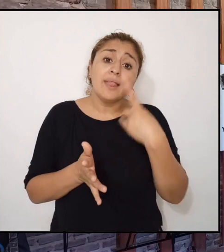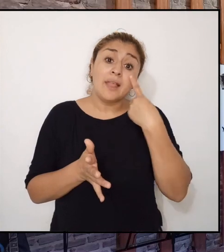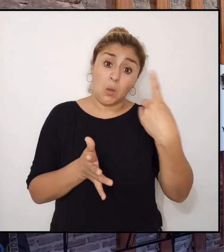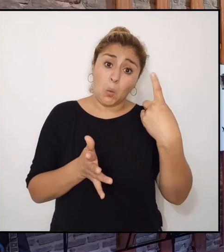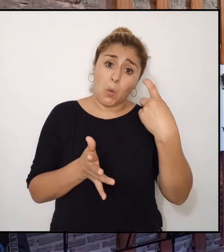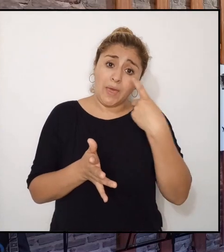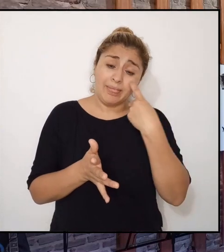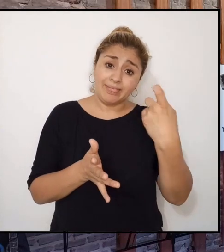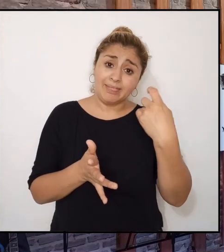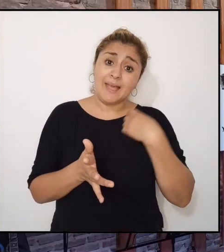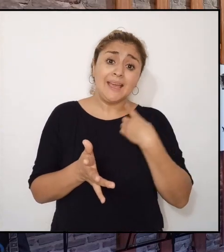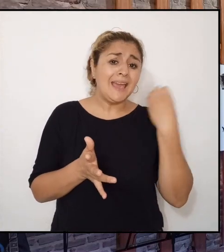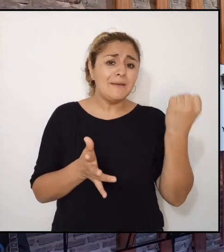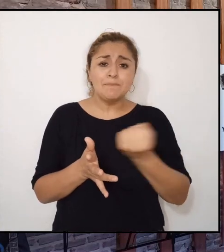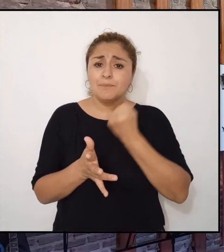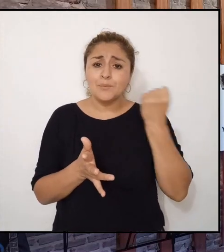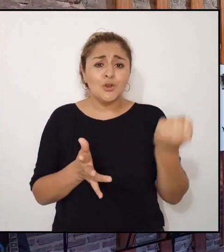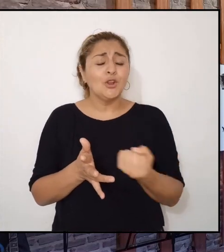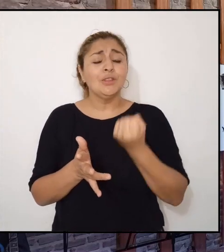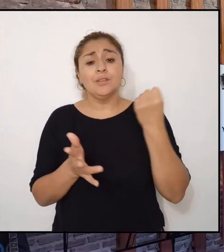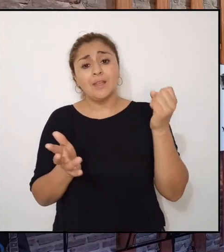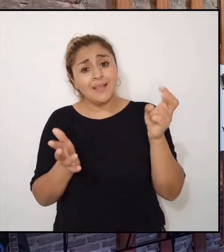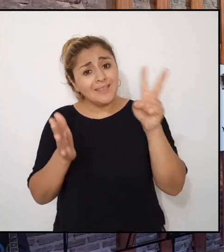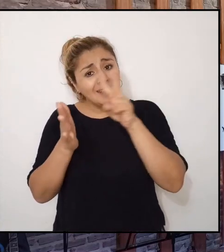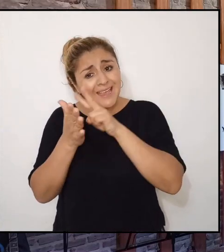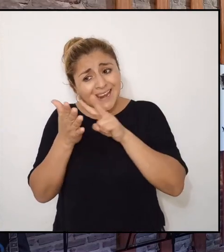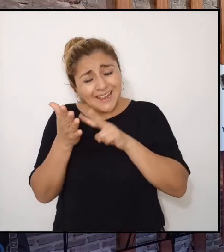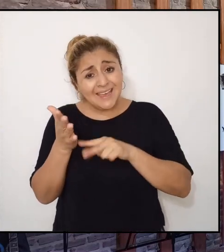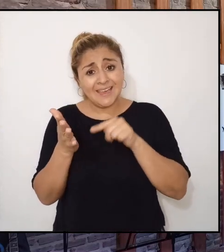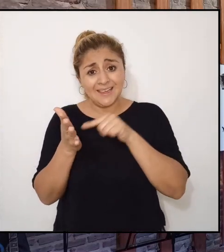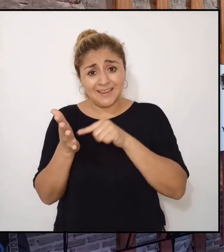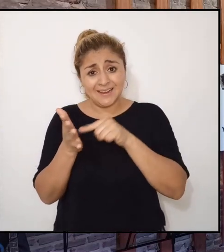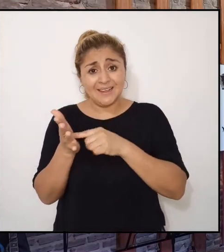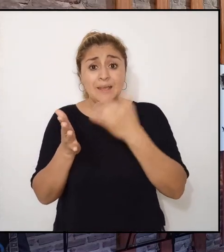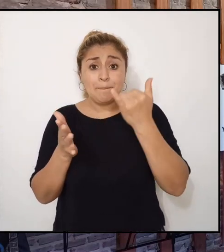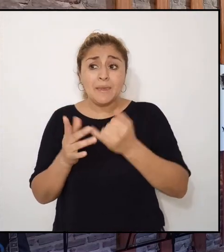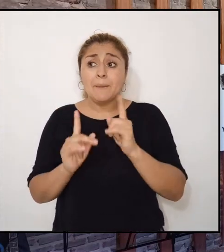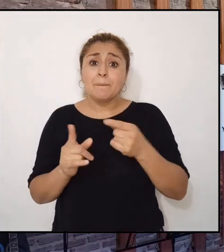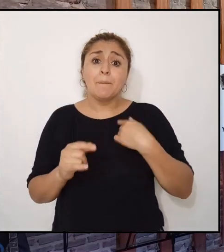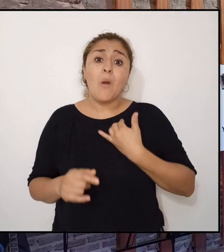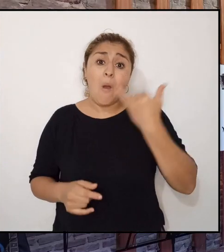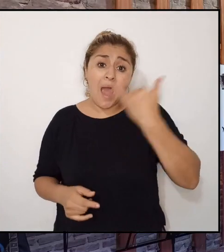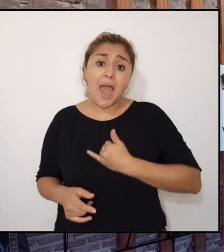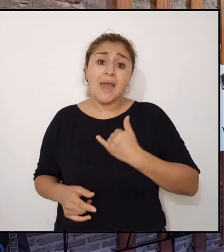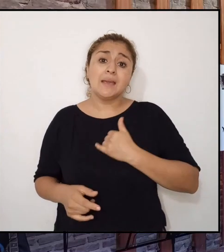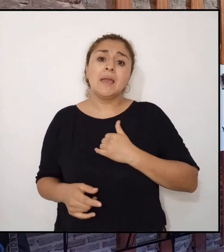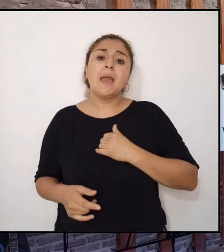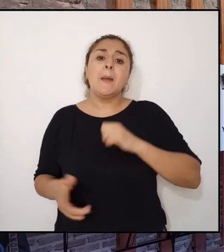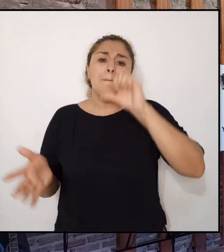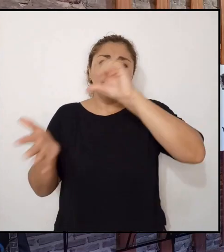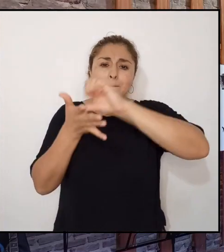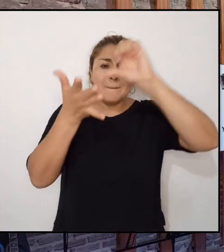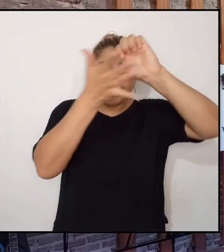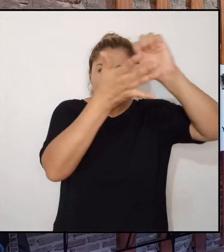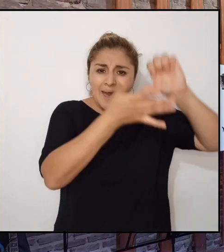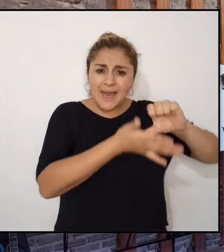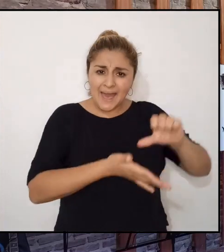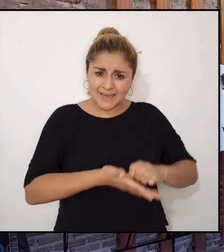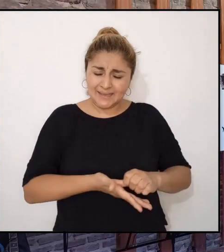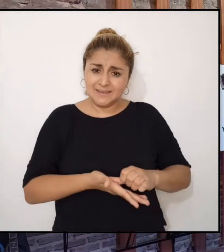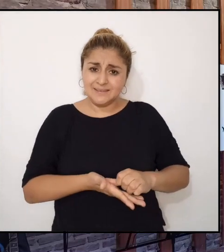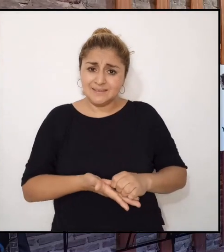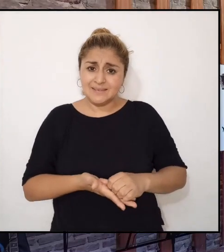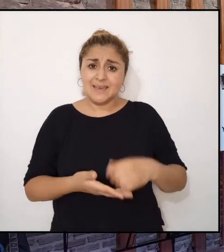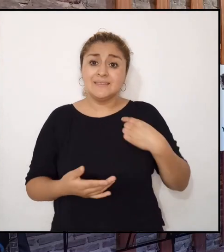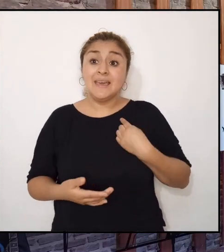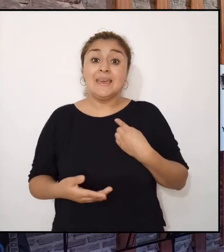para todo ser humano. Los países que han sido fundados con las bases bíblicas, como lo